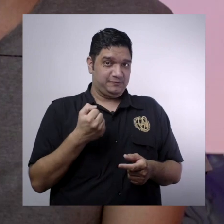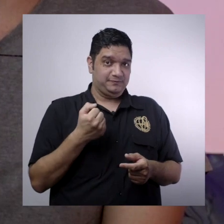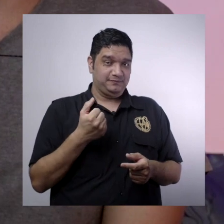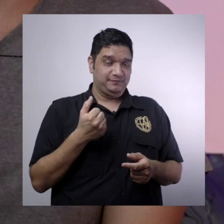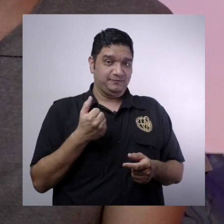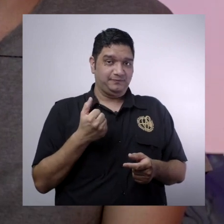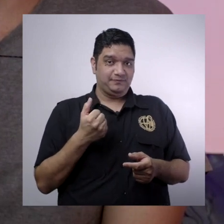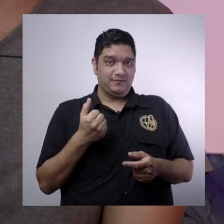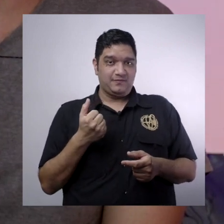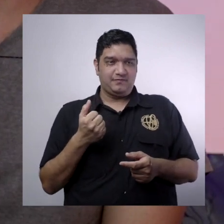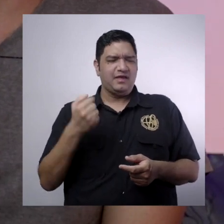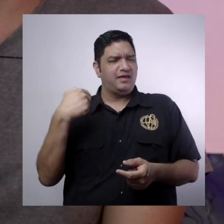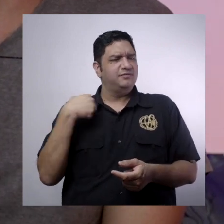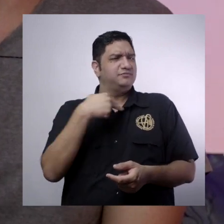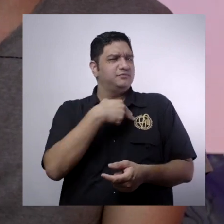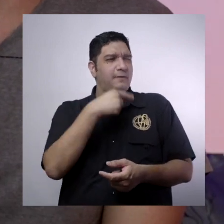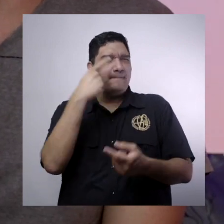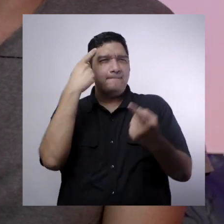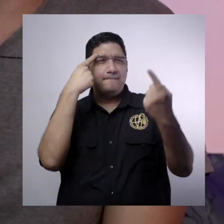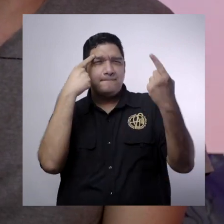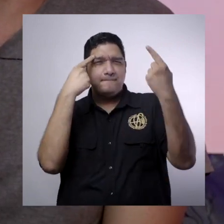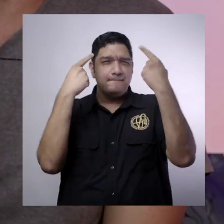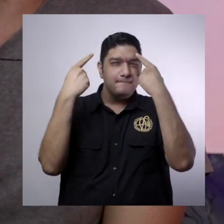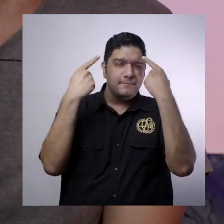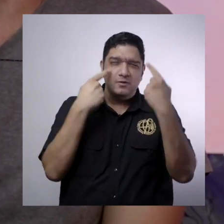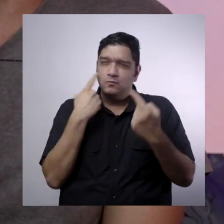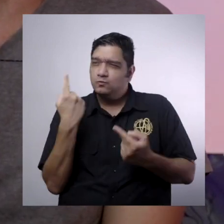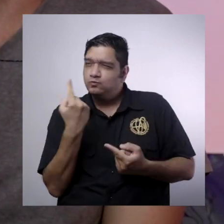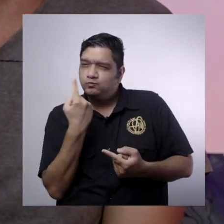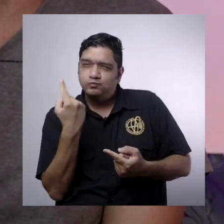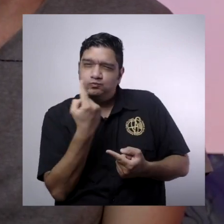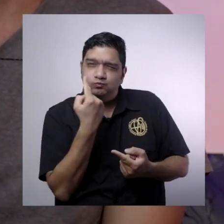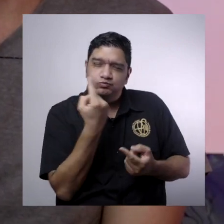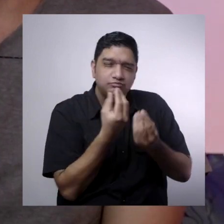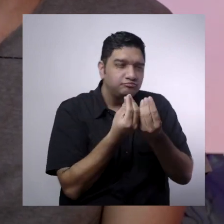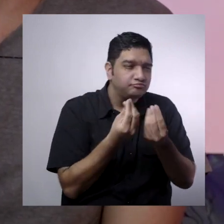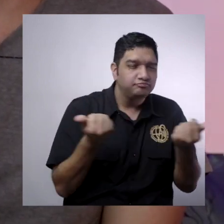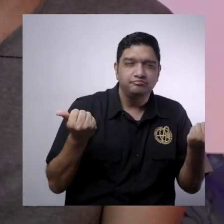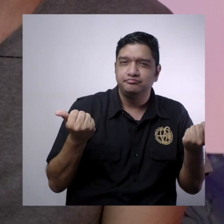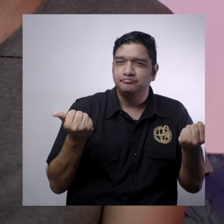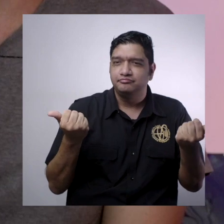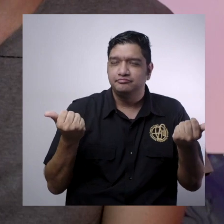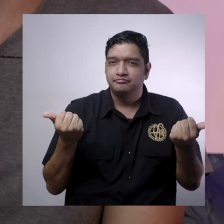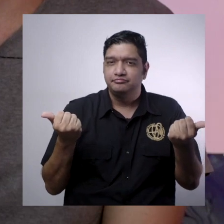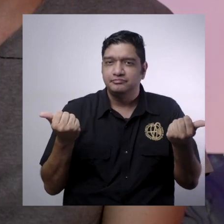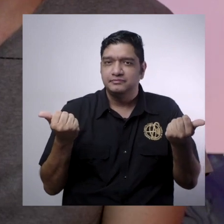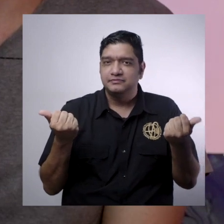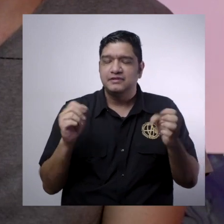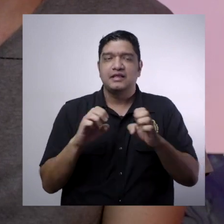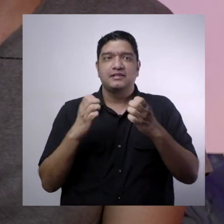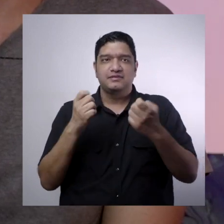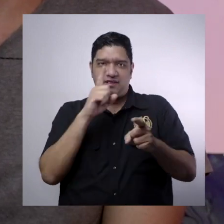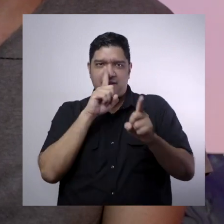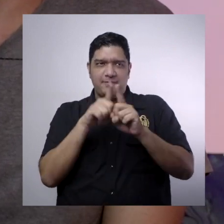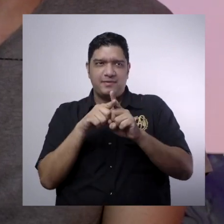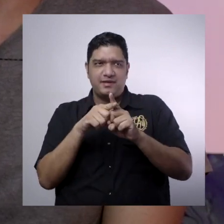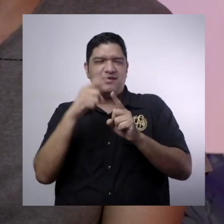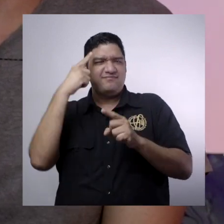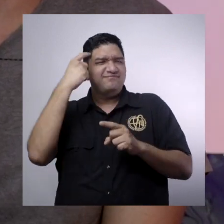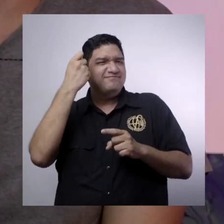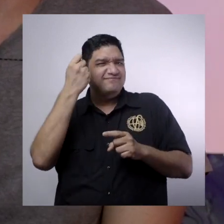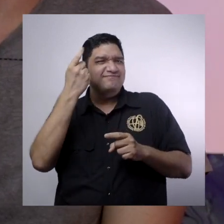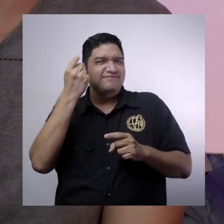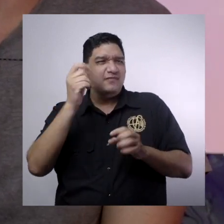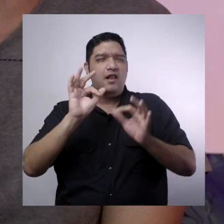si uno busca, encuentra la salida y encuentra la manera de